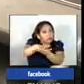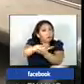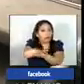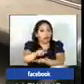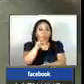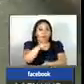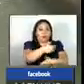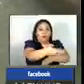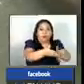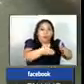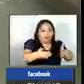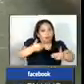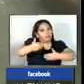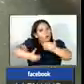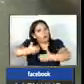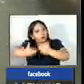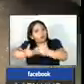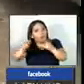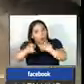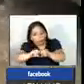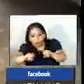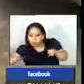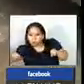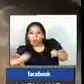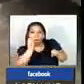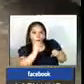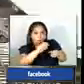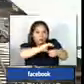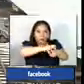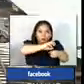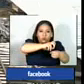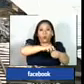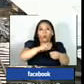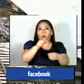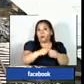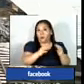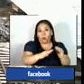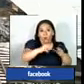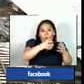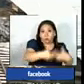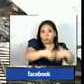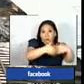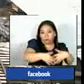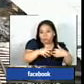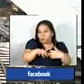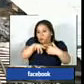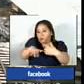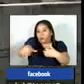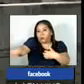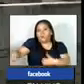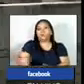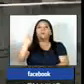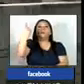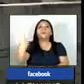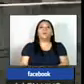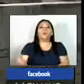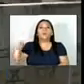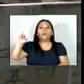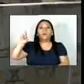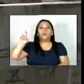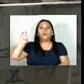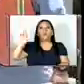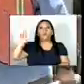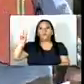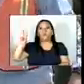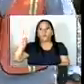de verificar el proceso de potabilización del agua desde la fuente hasta el usuario. Además, Rubén Alemán nombró al nuevo